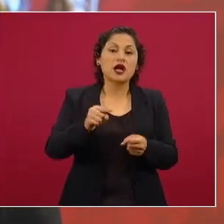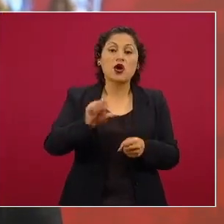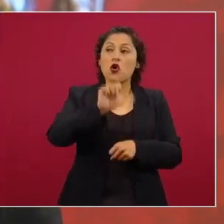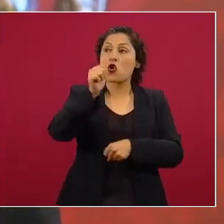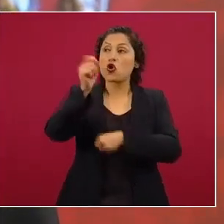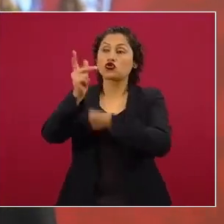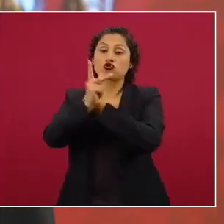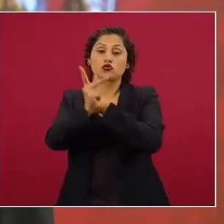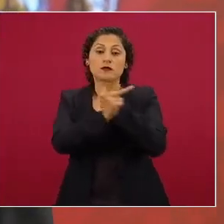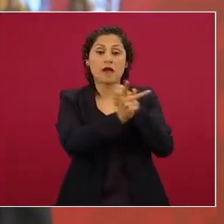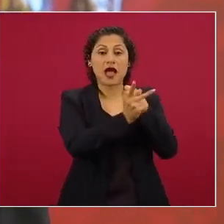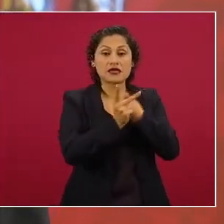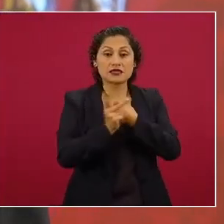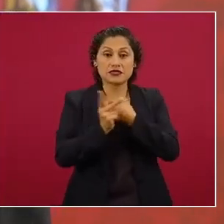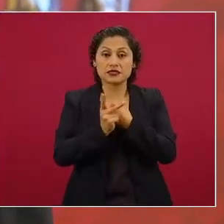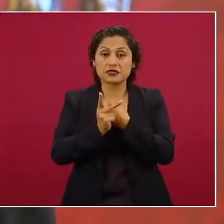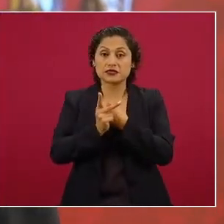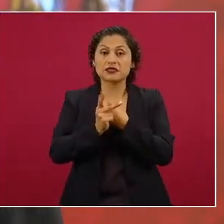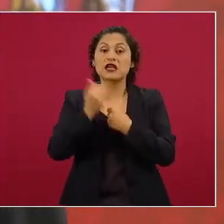como Jorge Alcocer,